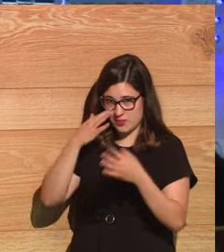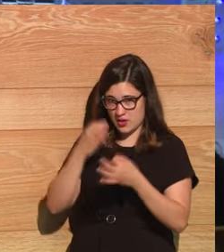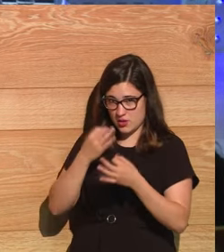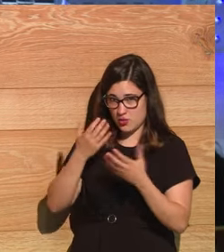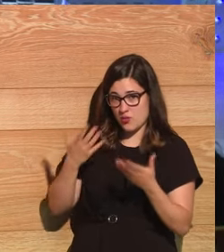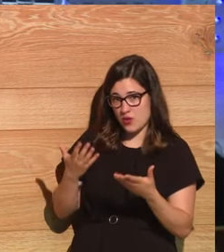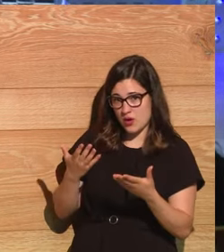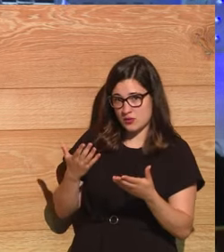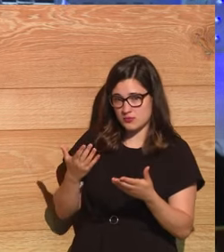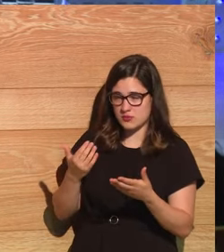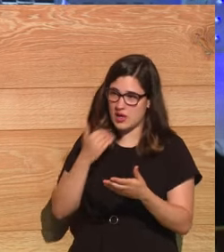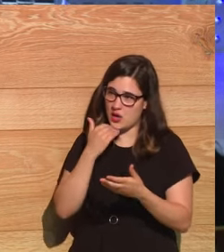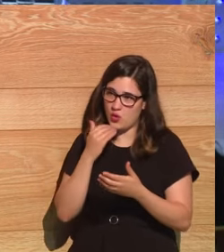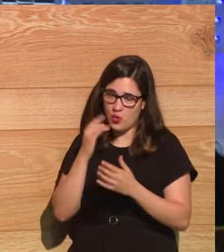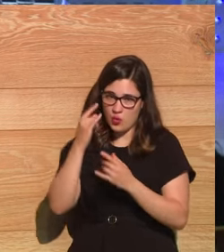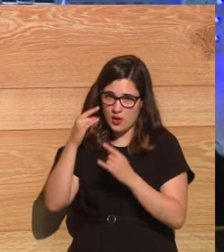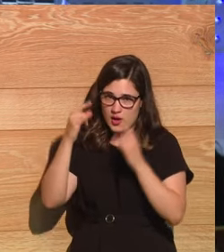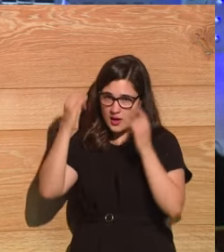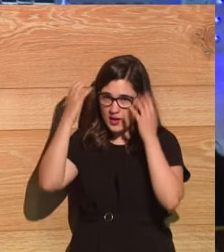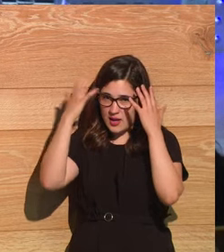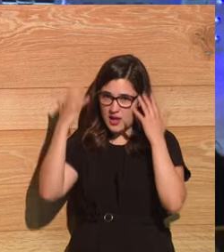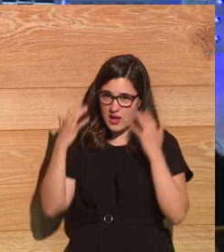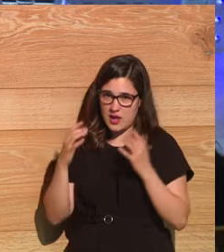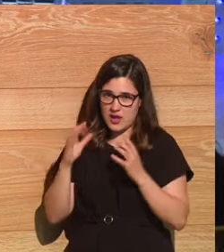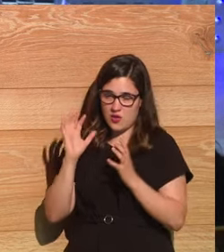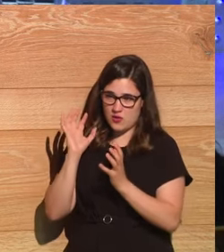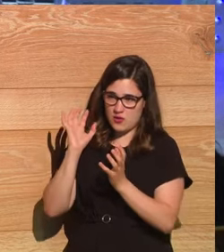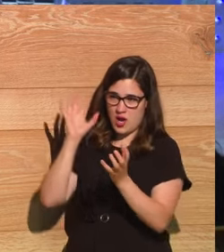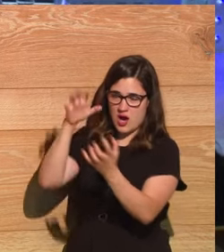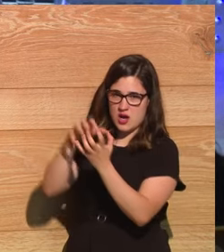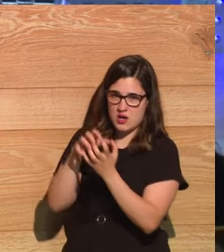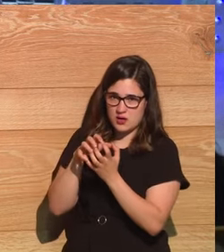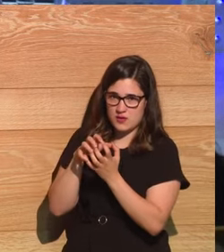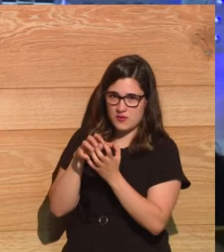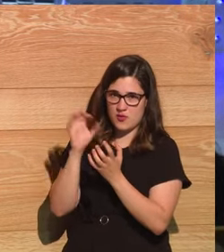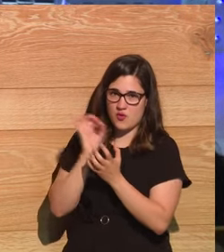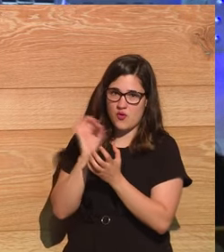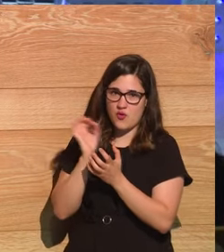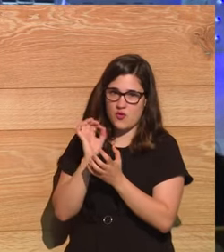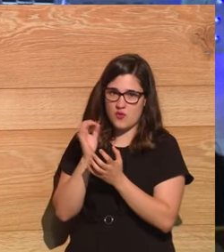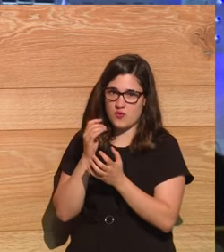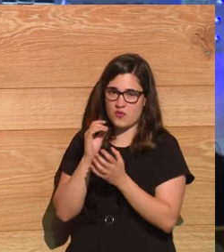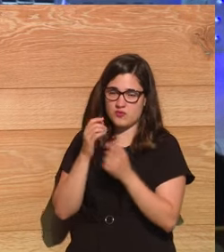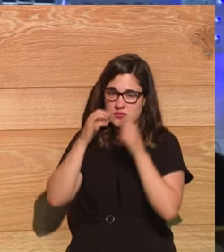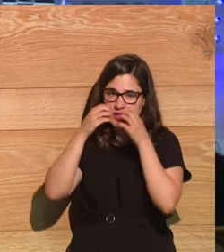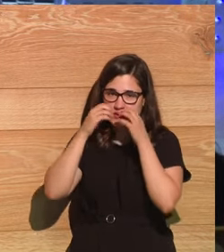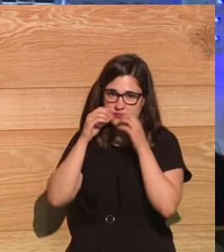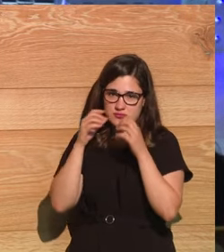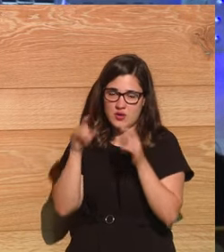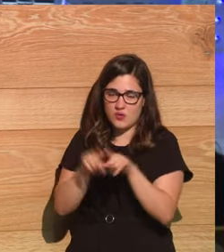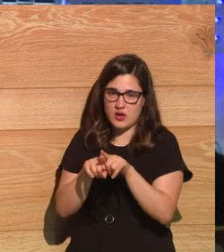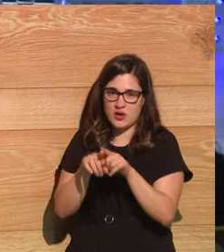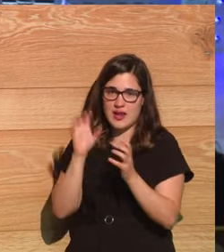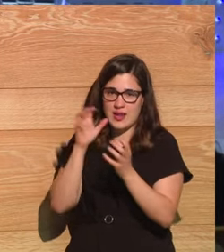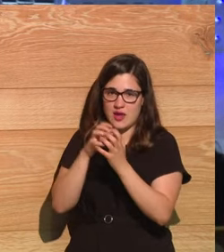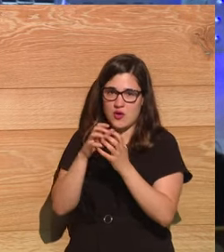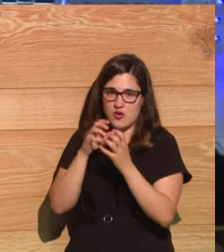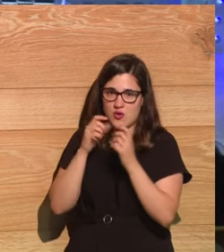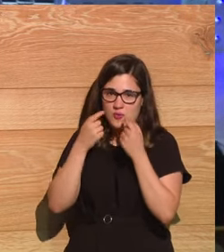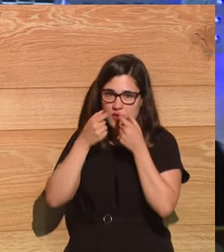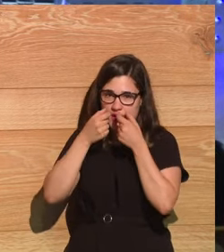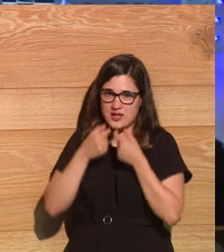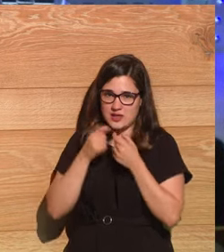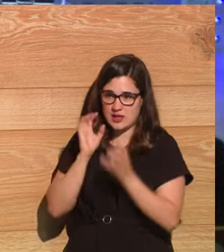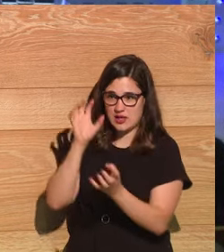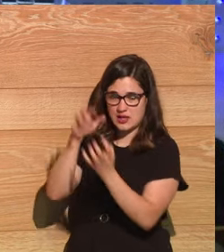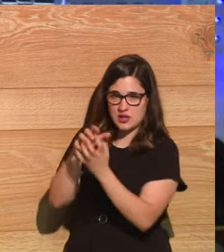te pillara un león o acabara en las fauces de un tigre dientes de sable o así, sino en el verdadero